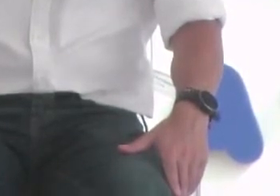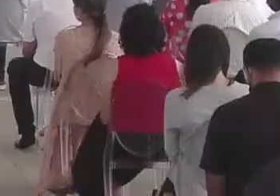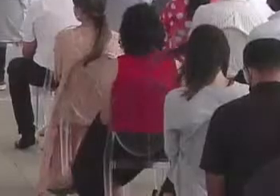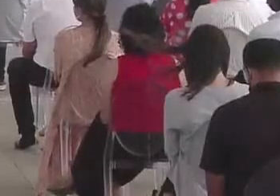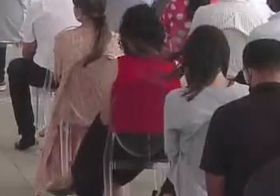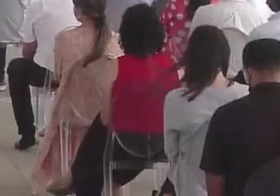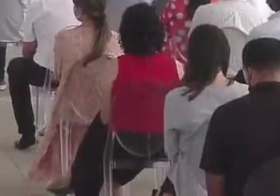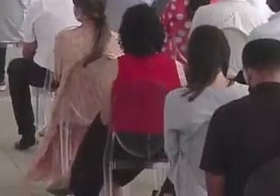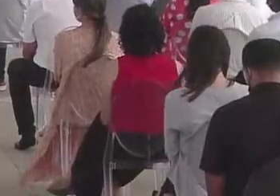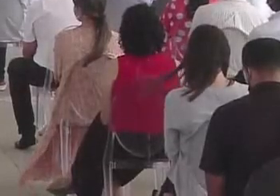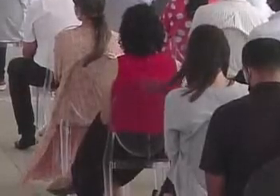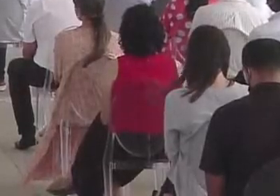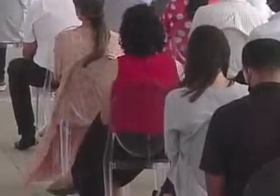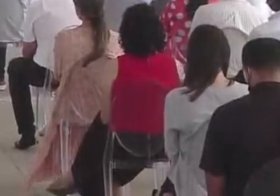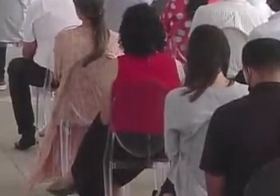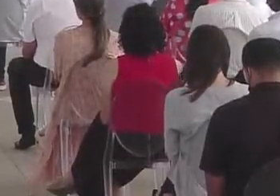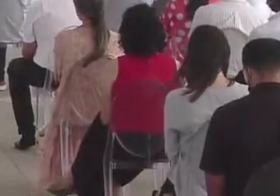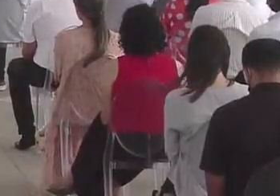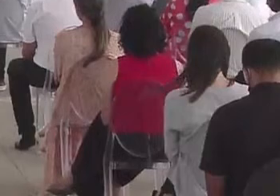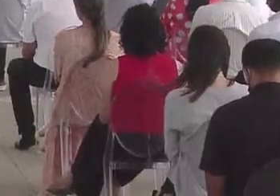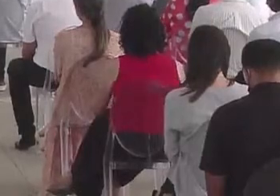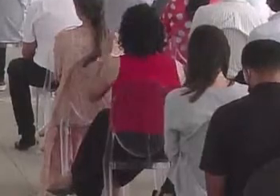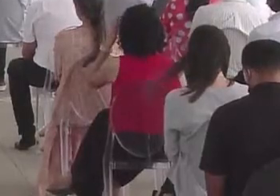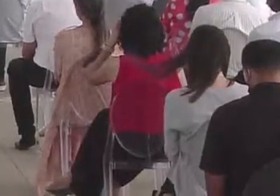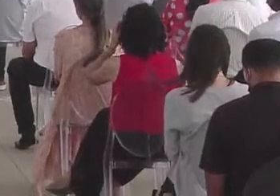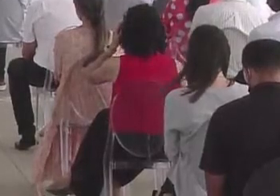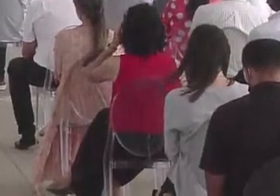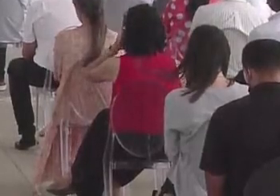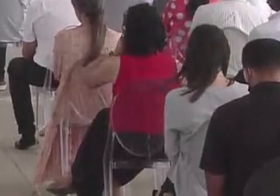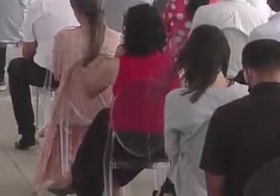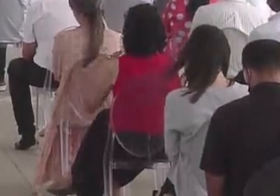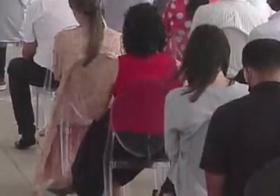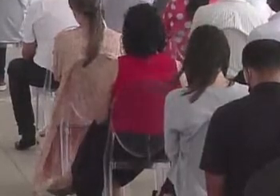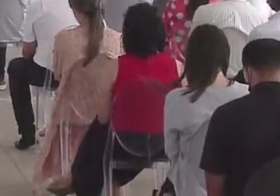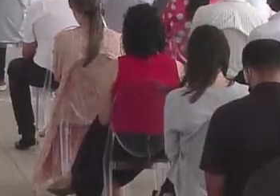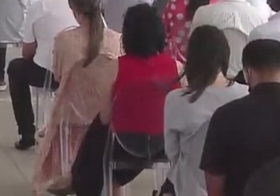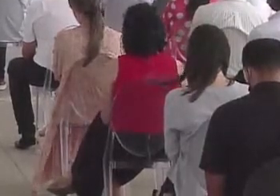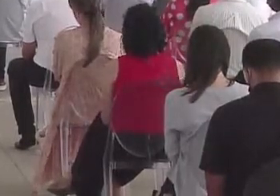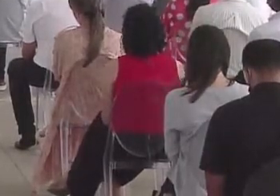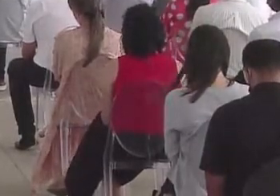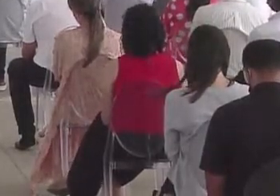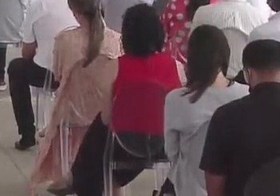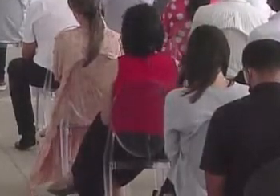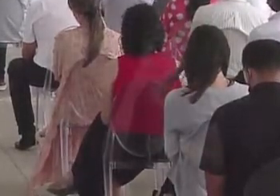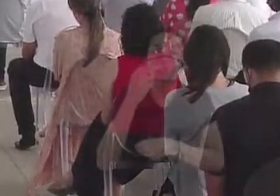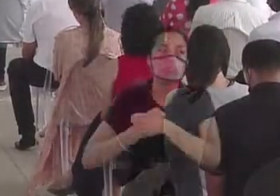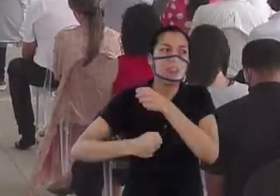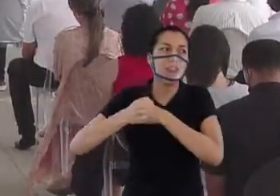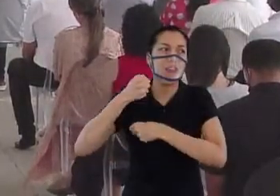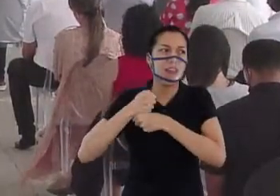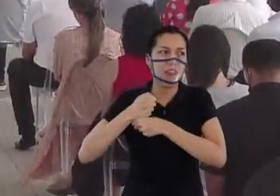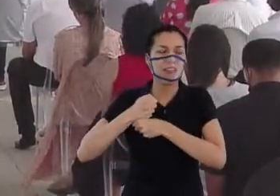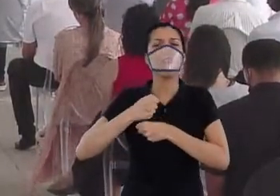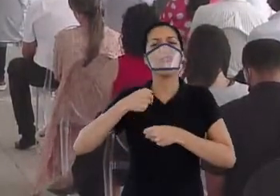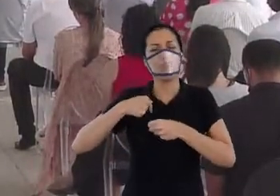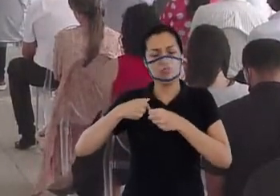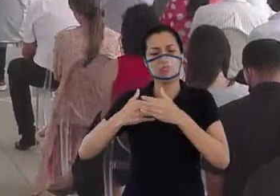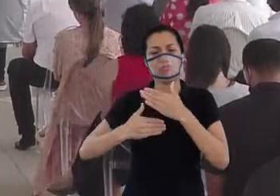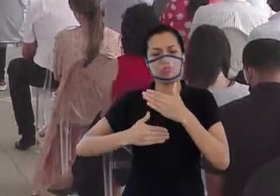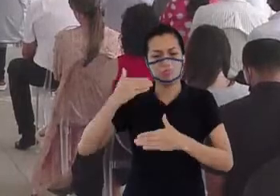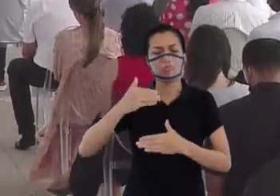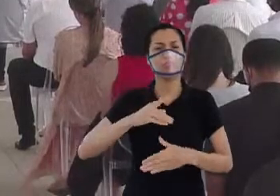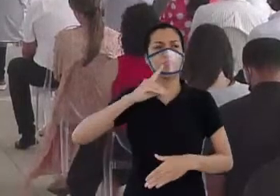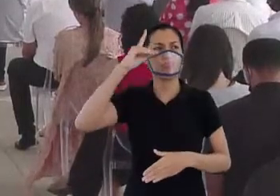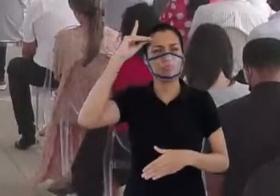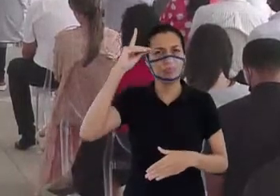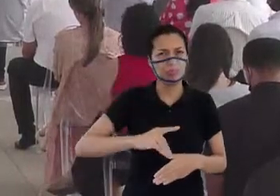venido haciendo a lo largo de los últimos años. De hecho, hace 14 años tomamos la decisión de cambiarle el